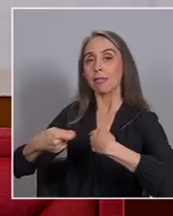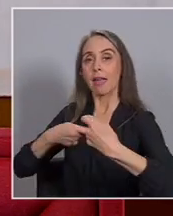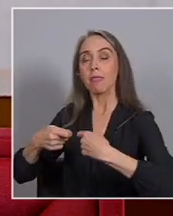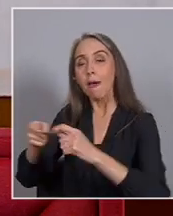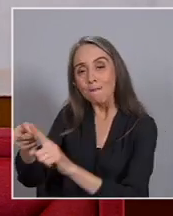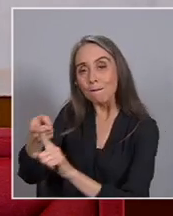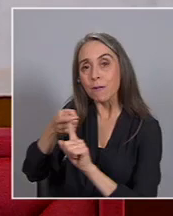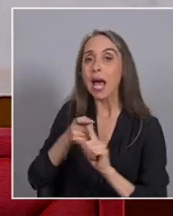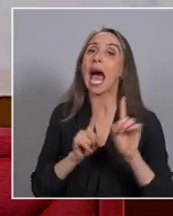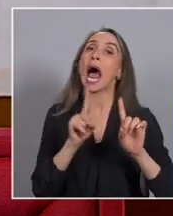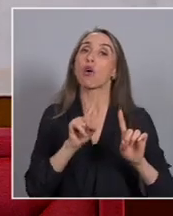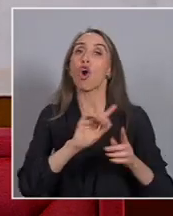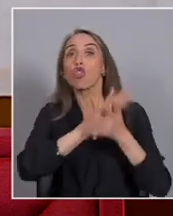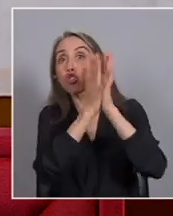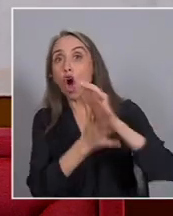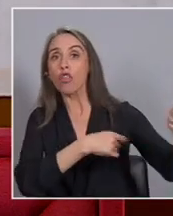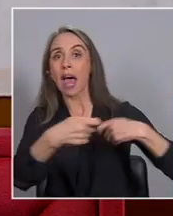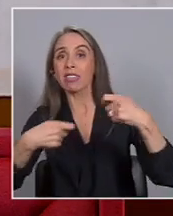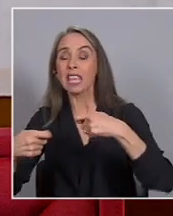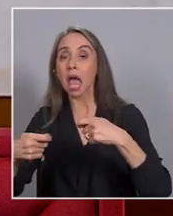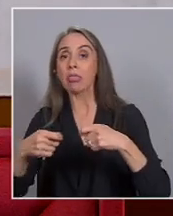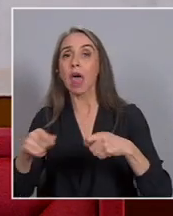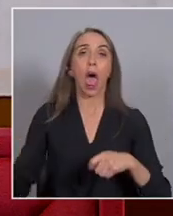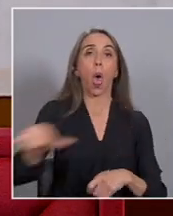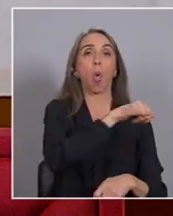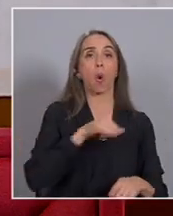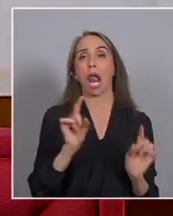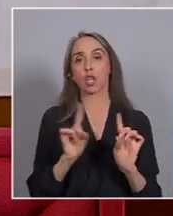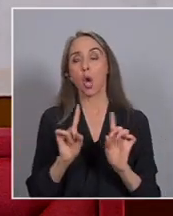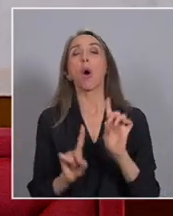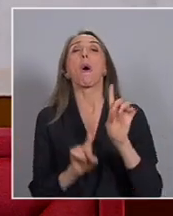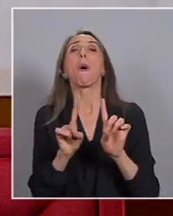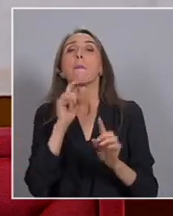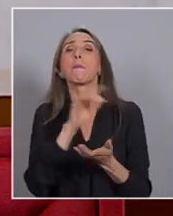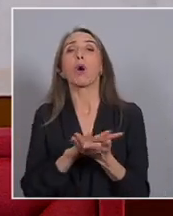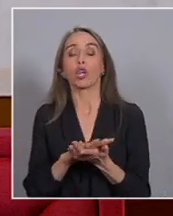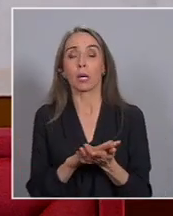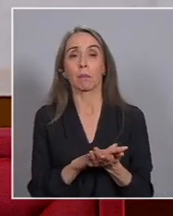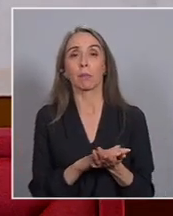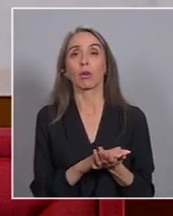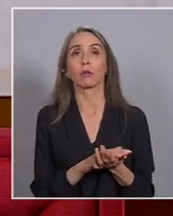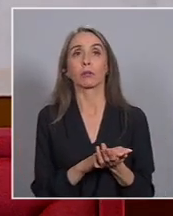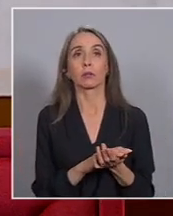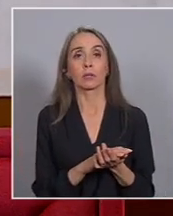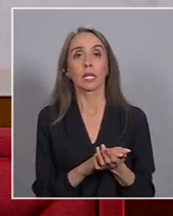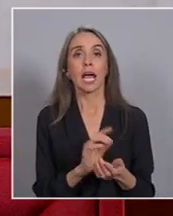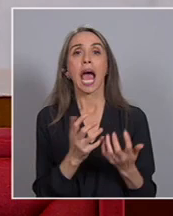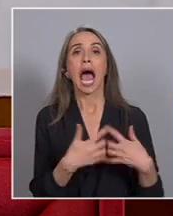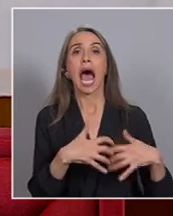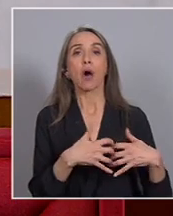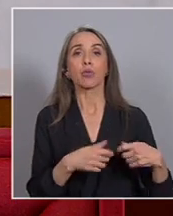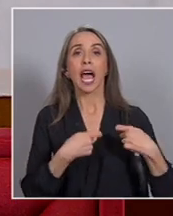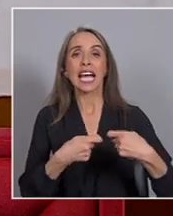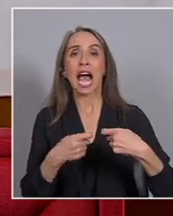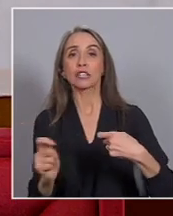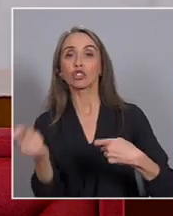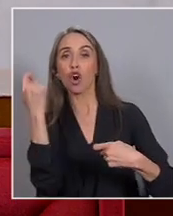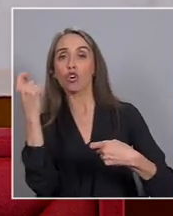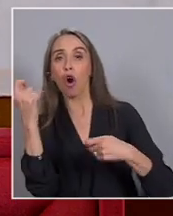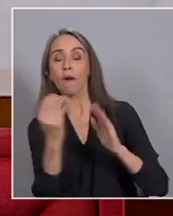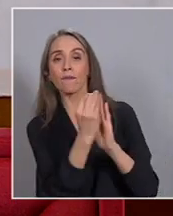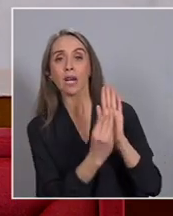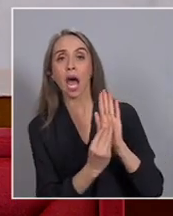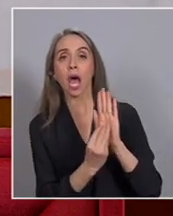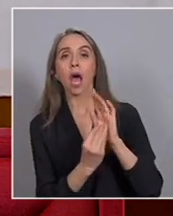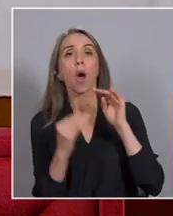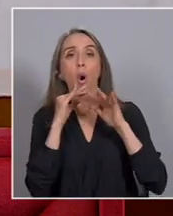de algún comercio, no quiero meterlos a todos en el mismo saco, de aquellos que, por ejemplo, realizan un traspaso automático de los gastos de cobranza y el